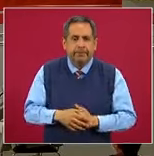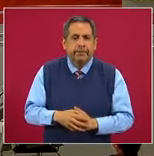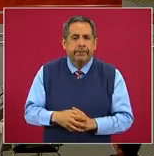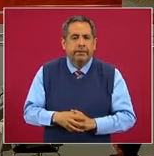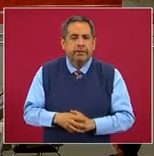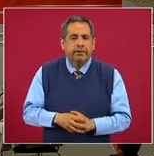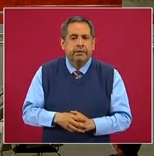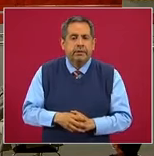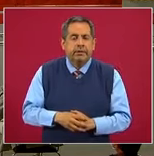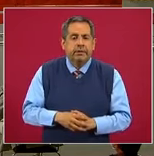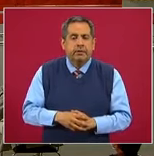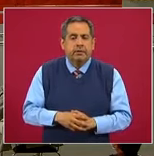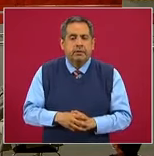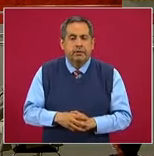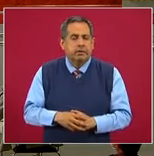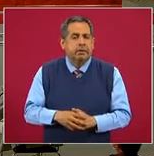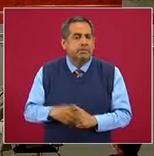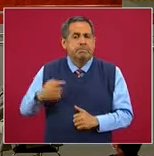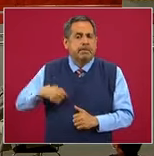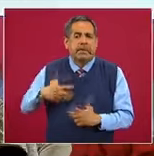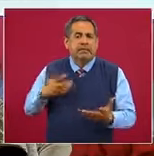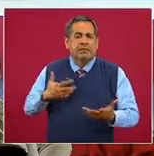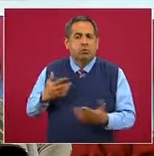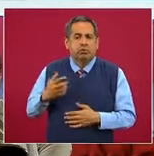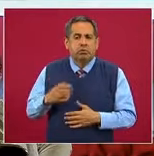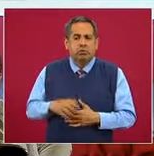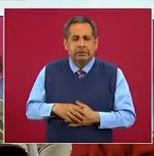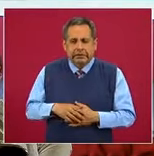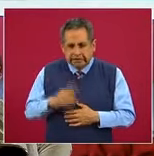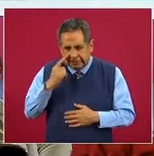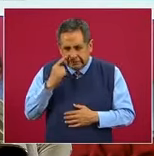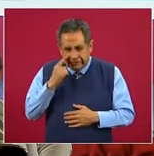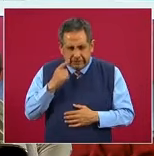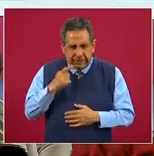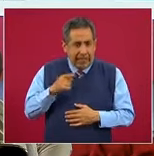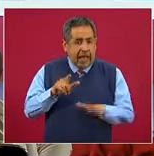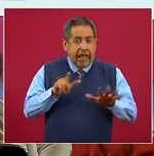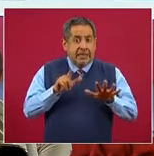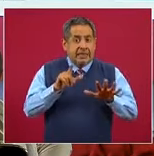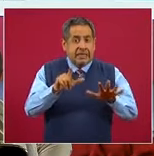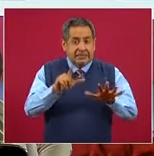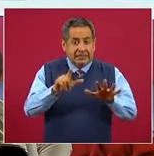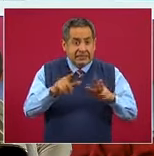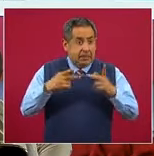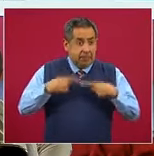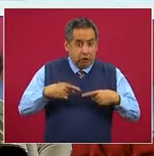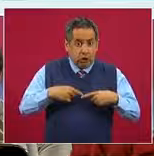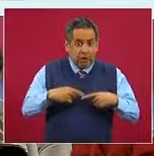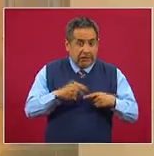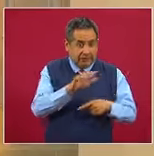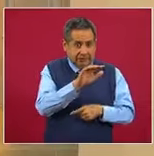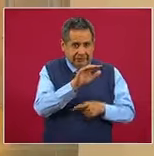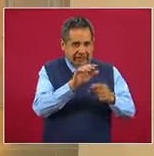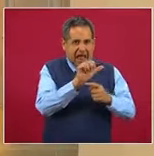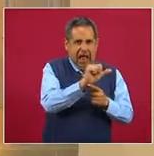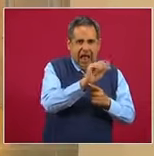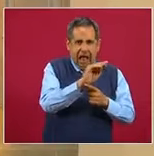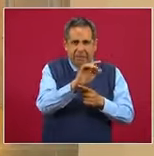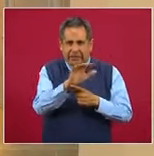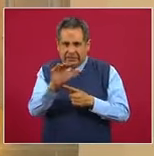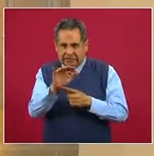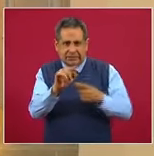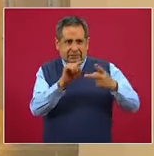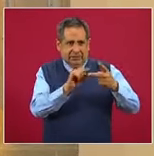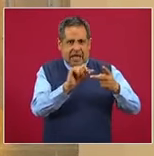favor. ¿Qué fue lo que hicimos entonces? Fue recuperar estas 17 primeras secuencias donde está incluida la primera introducción,